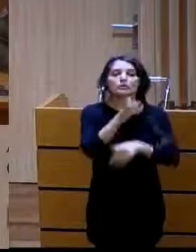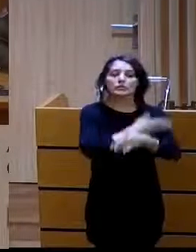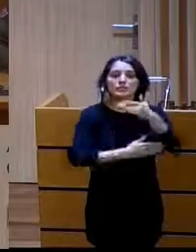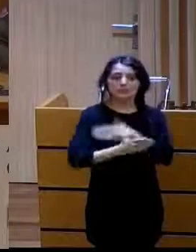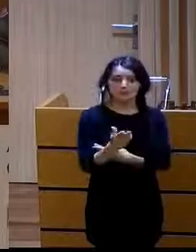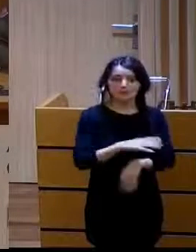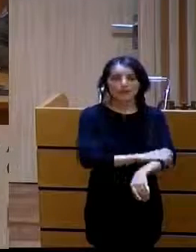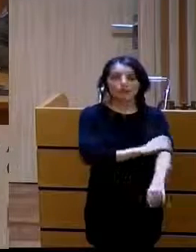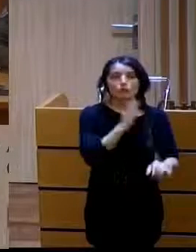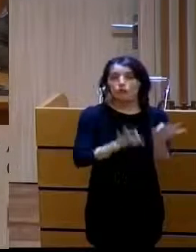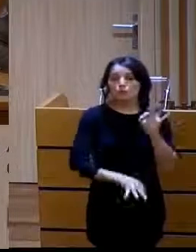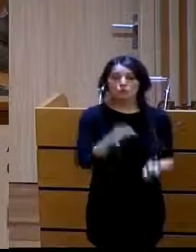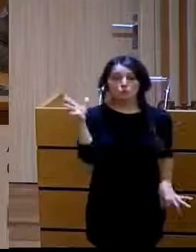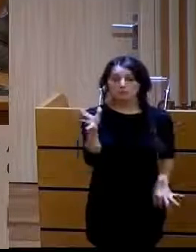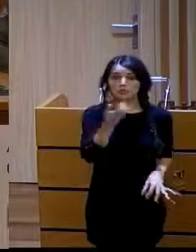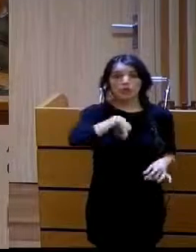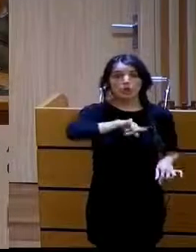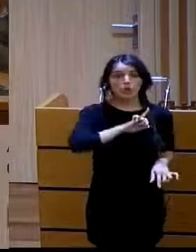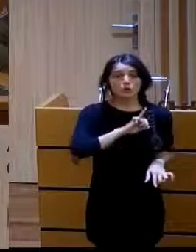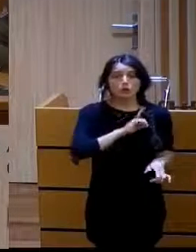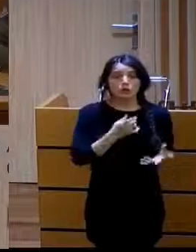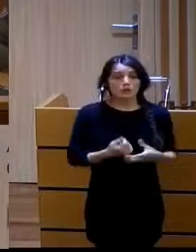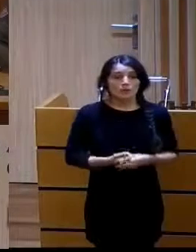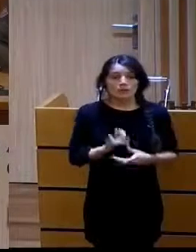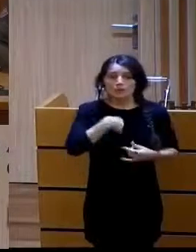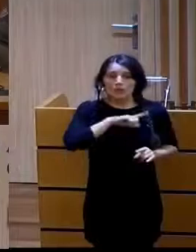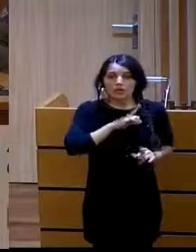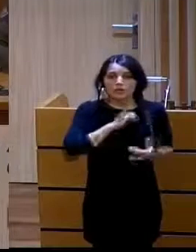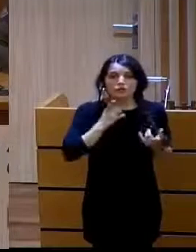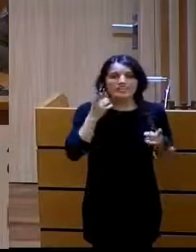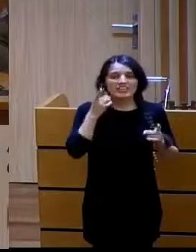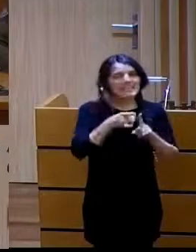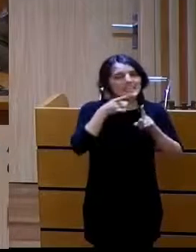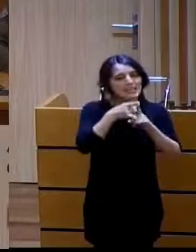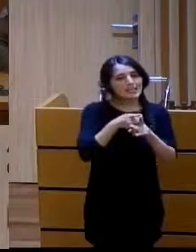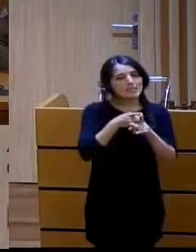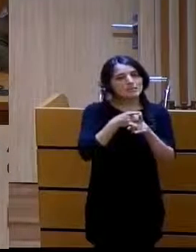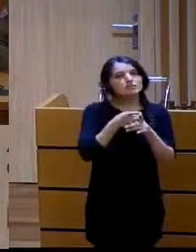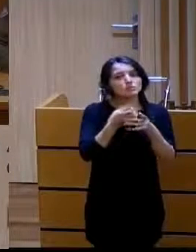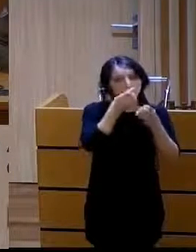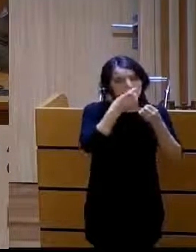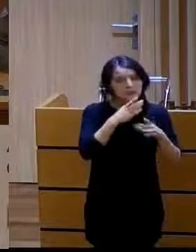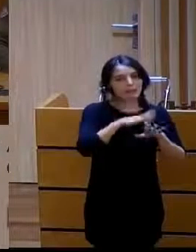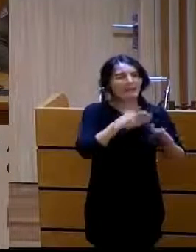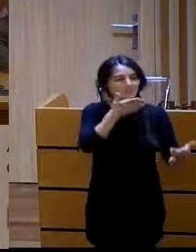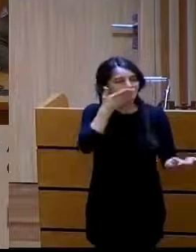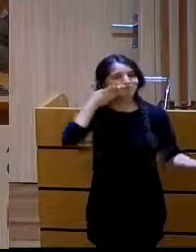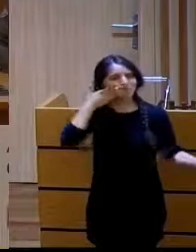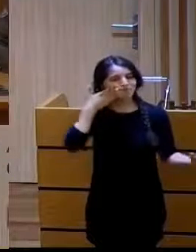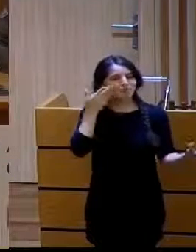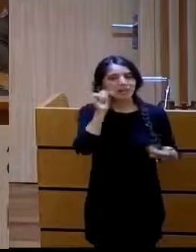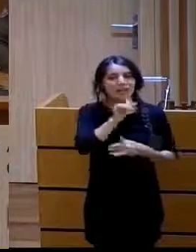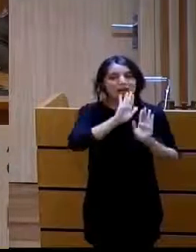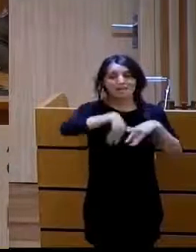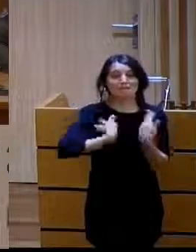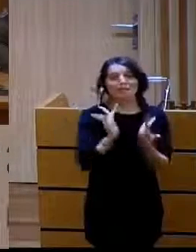tantas iniciativas dignas de mención que se hace una complicación entregar los premios. Como